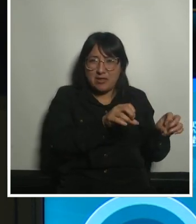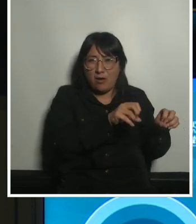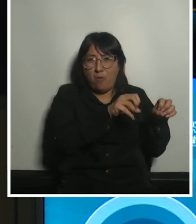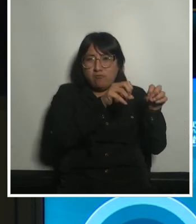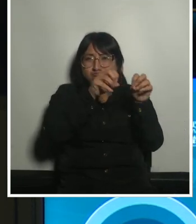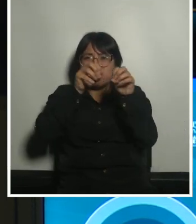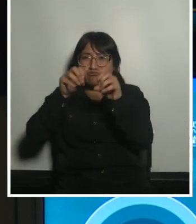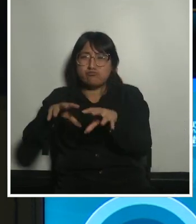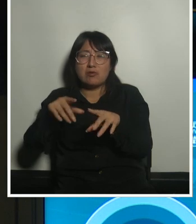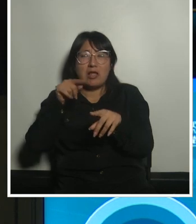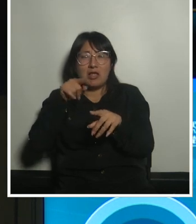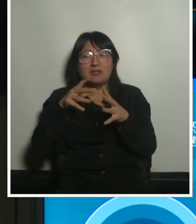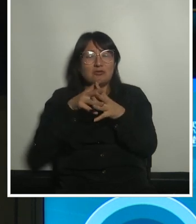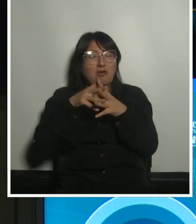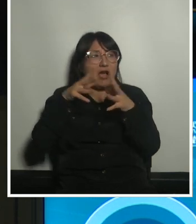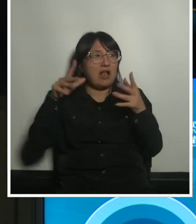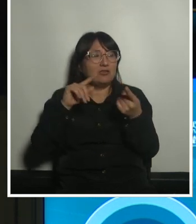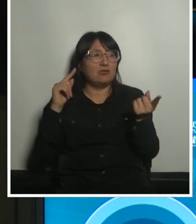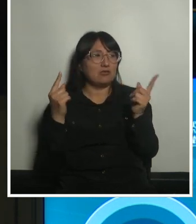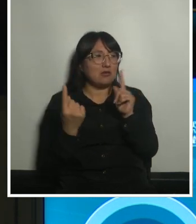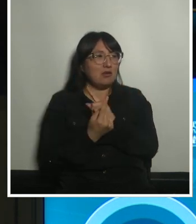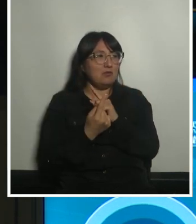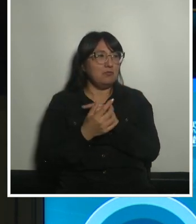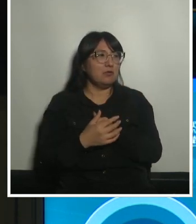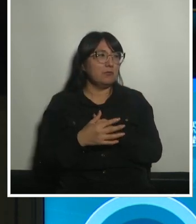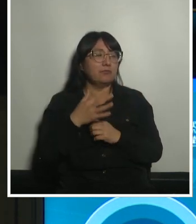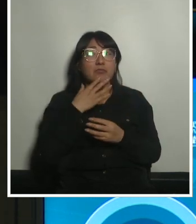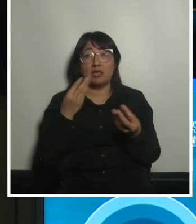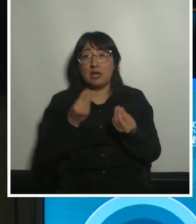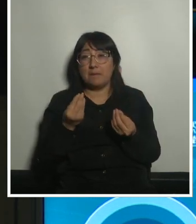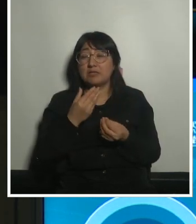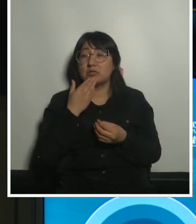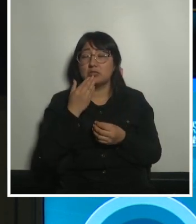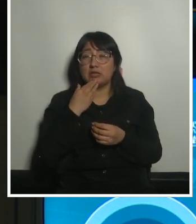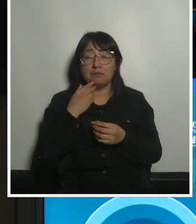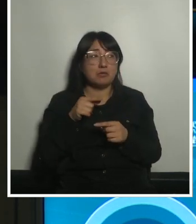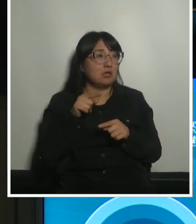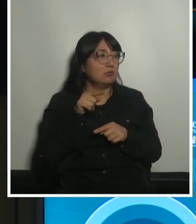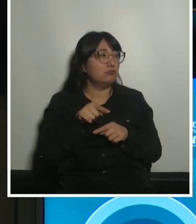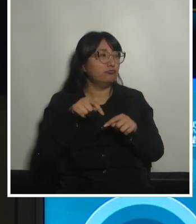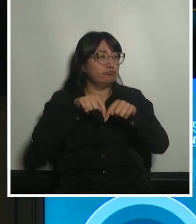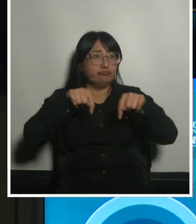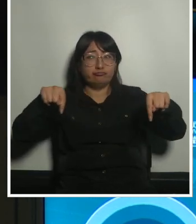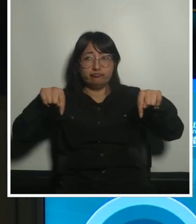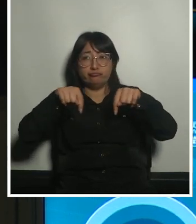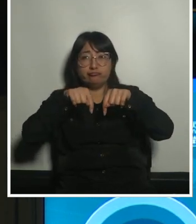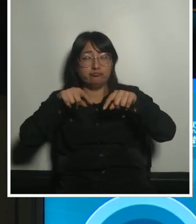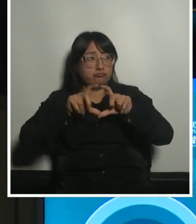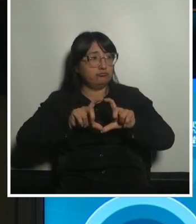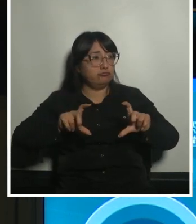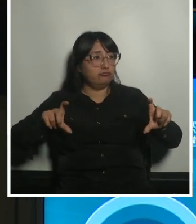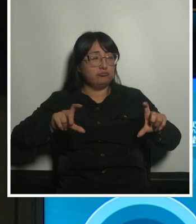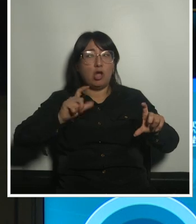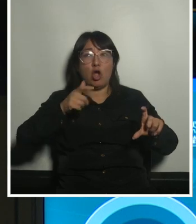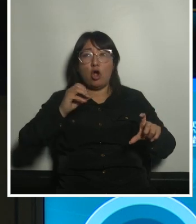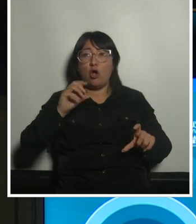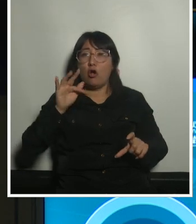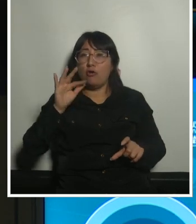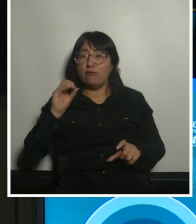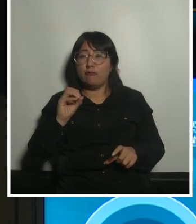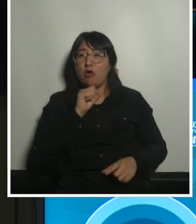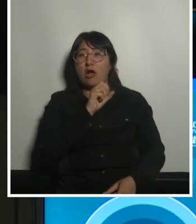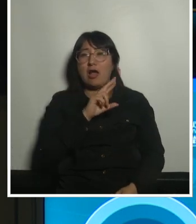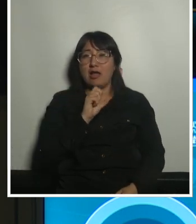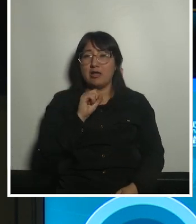relaciona con las altas tasas de erosión. Lo que pasó también con la liquefacción fue muy común en el Golfo de Arauco, porque lo